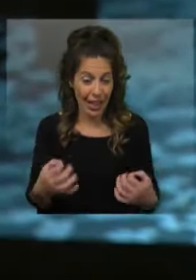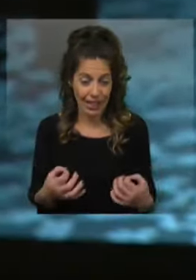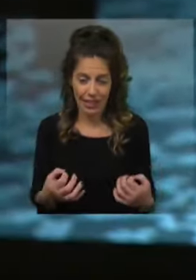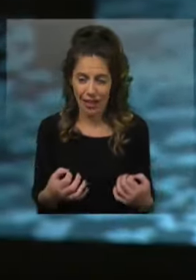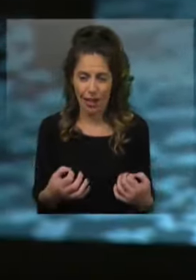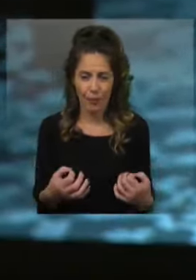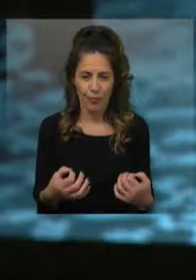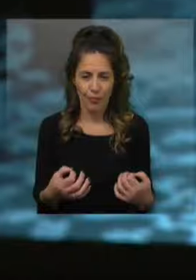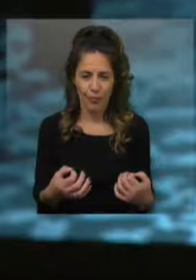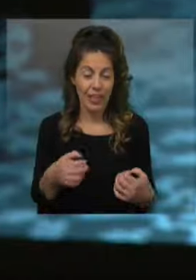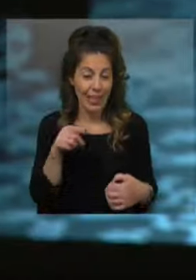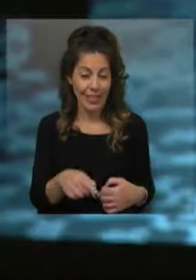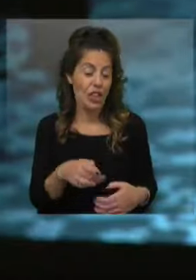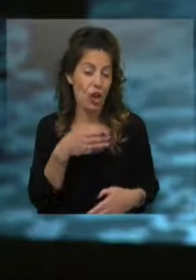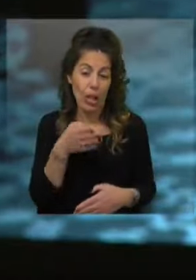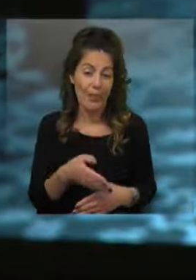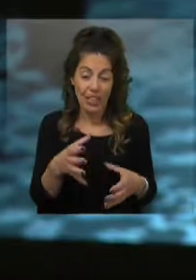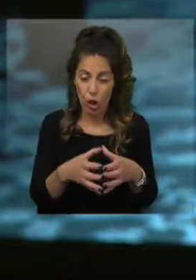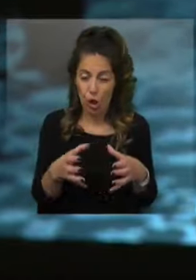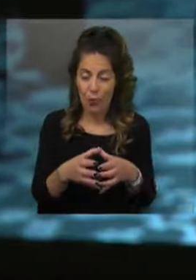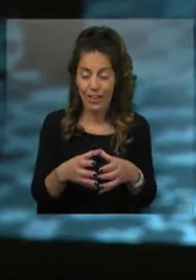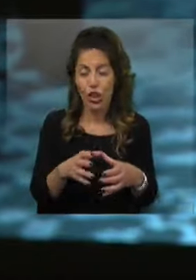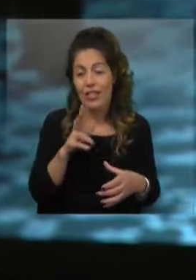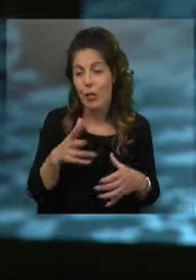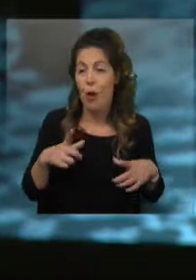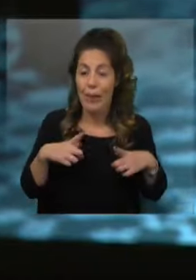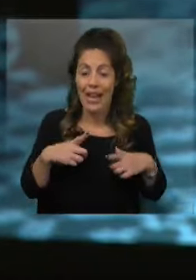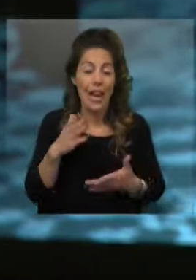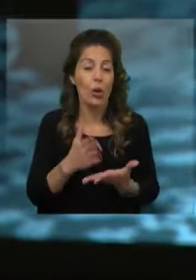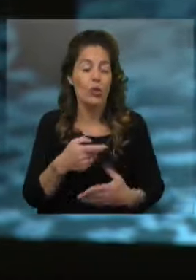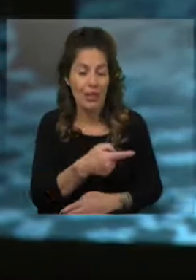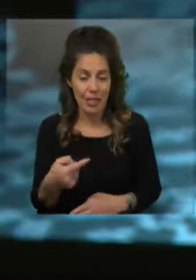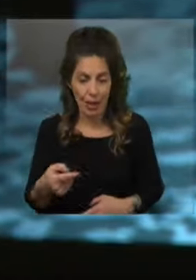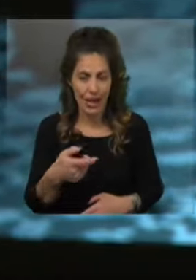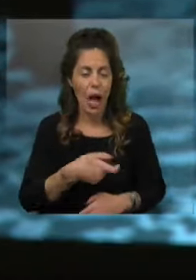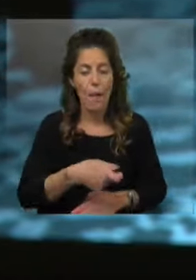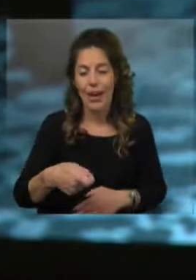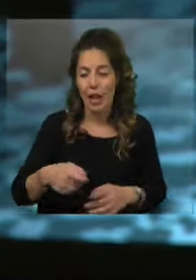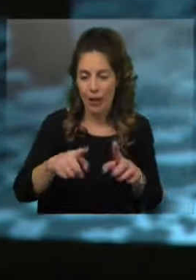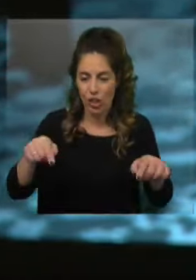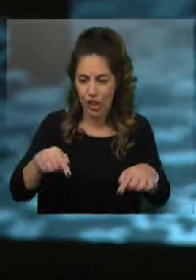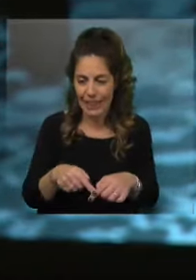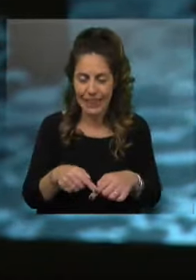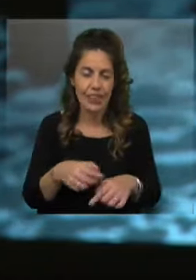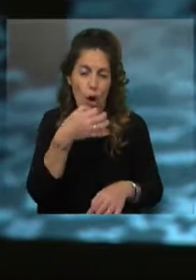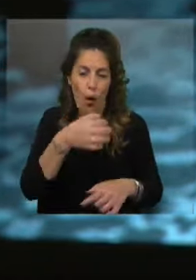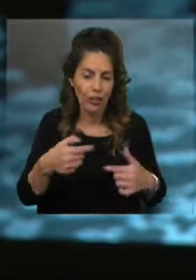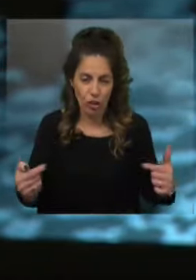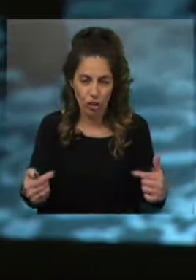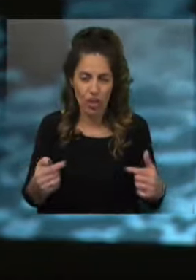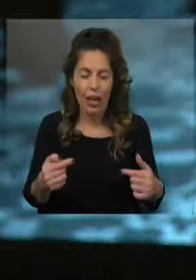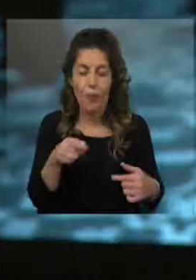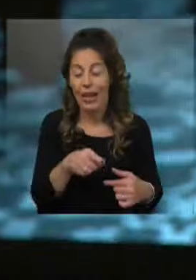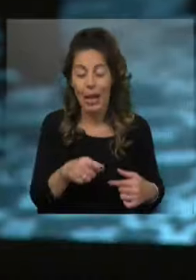en bueno en esto no en la militancia de los comandos decir Bueno vamos a esperar a la última semana por ejemplo el reparto de listas o los actos o lo que fuera y eso también impacta y